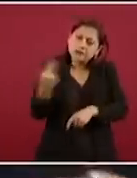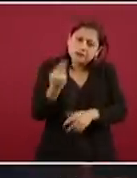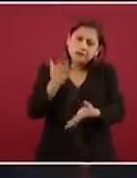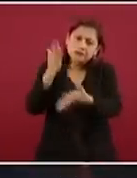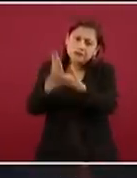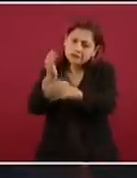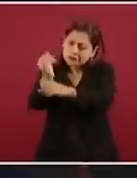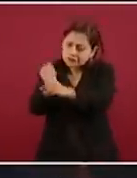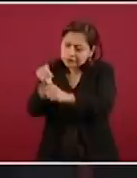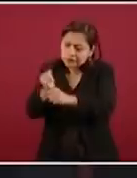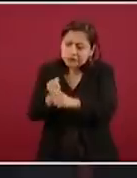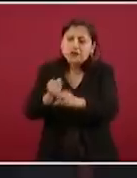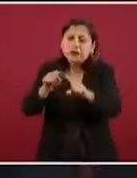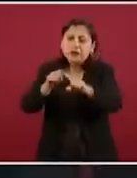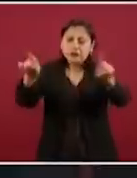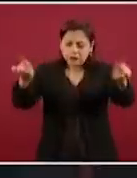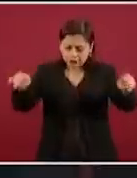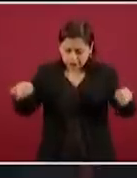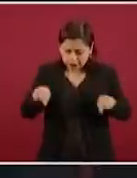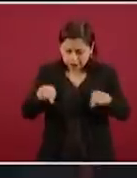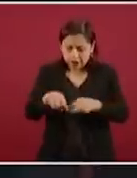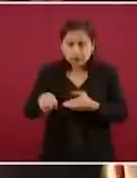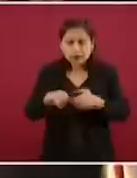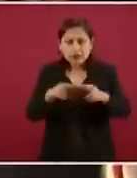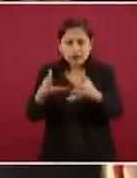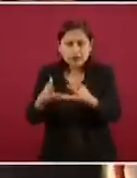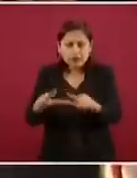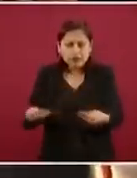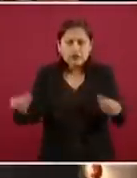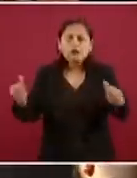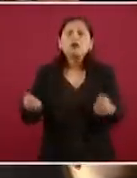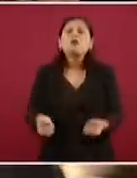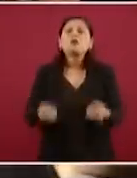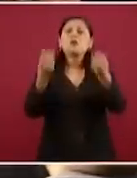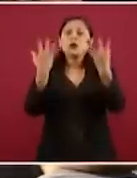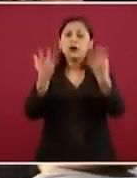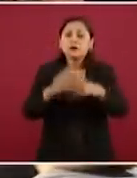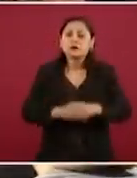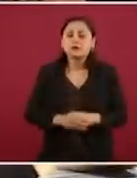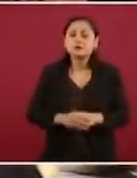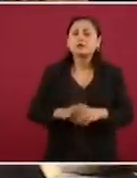cuántas hectáreas se llevó el río. Eso ya lo está haciendo. Okay.